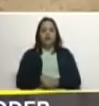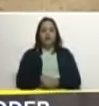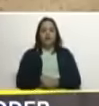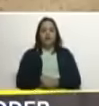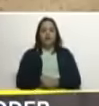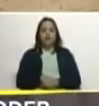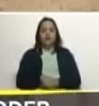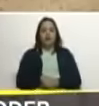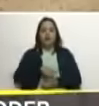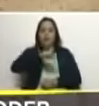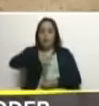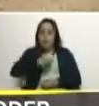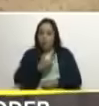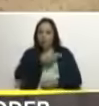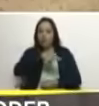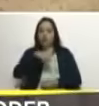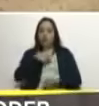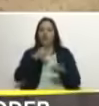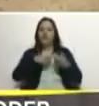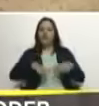es que podemos nosotros valorar